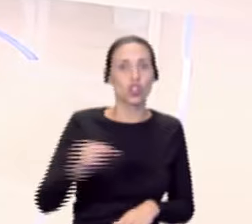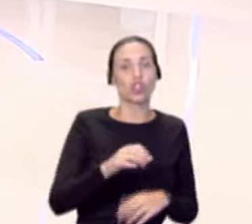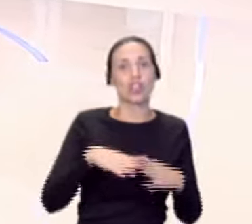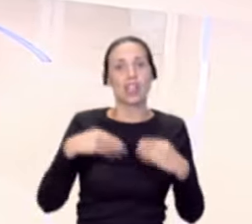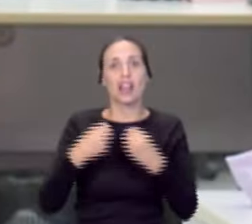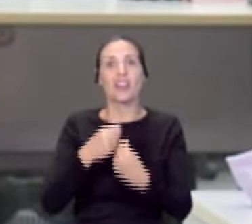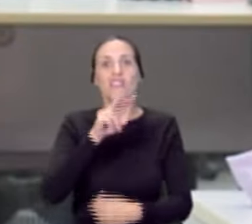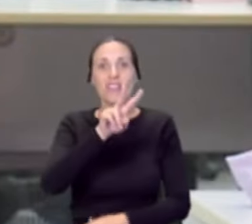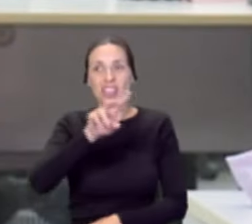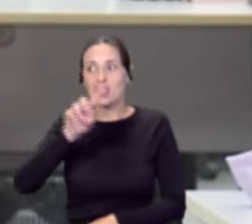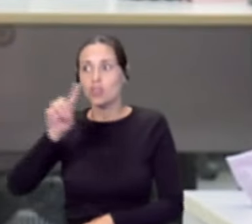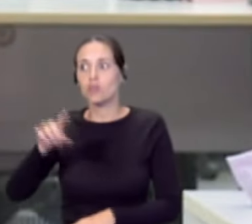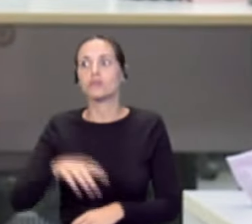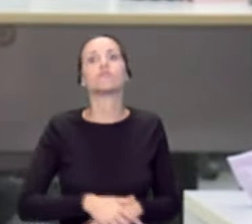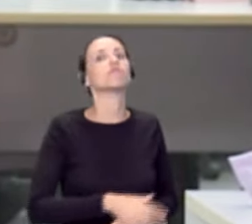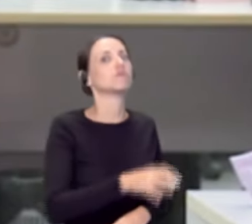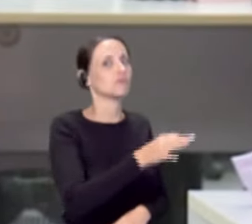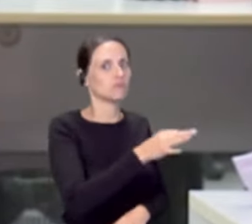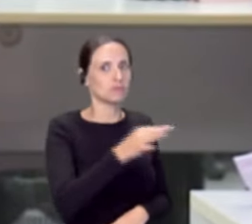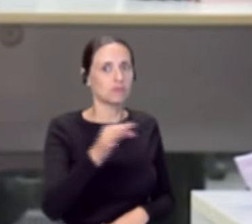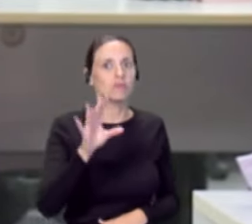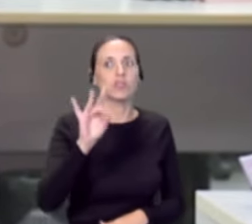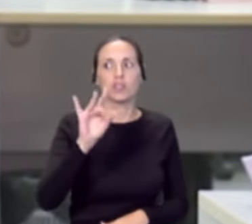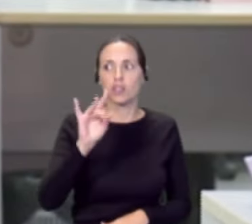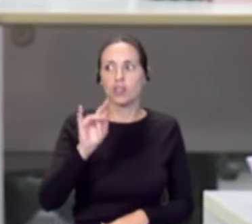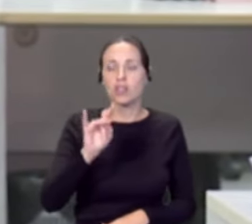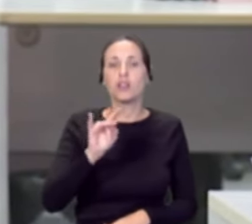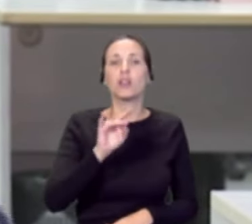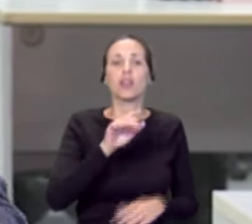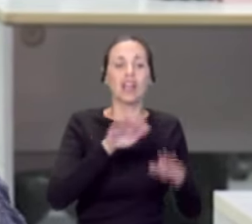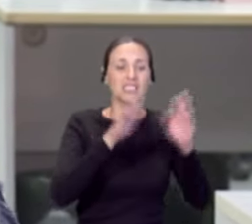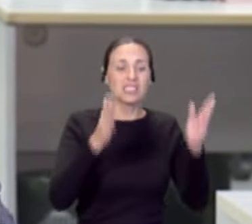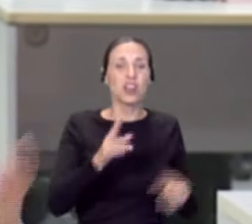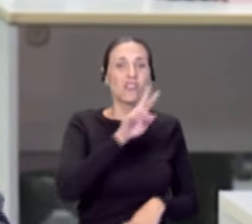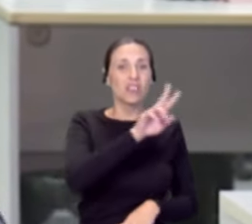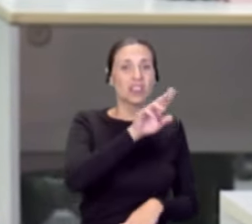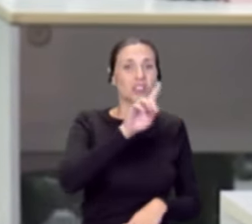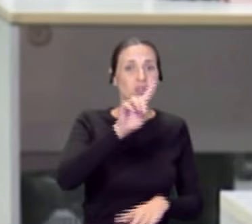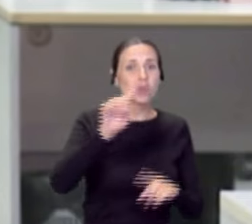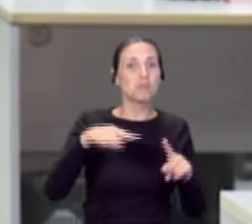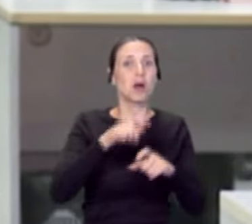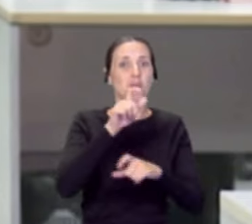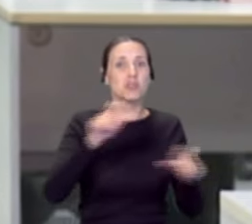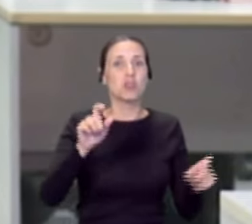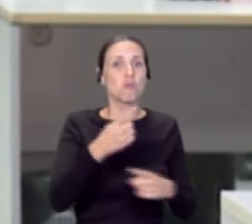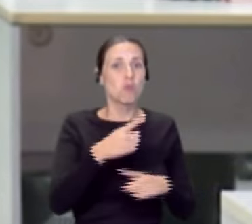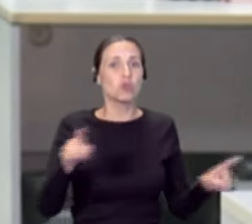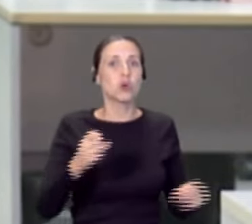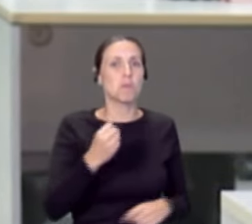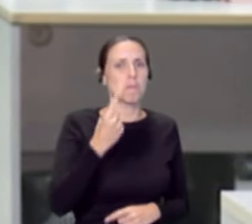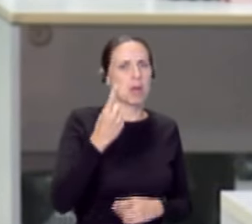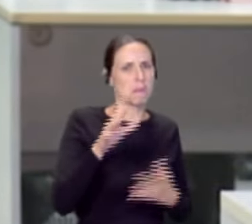Efectivamente, 21 escenarios, aproximadamente 1,000 músicos que estarán recorriendo las 8 islas.